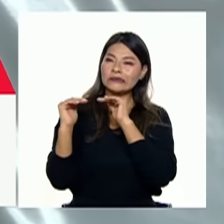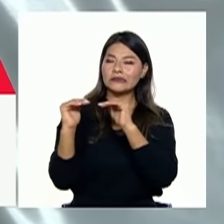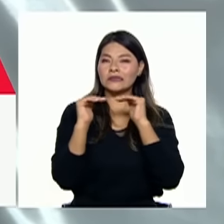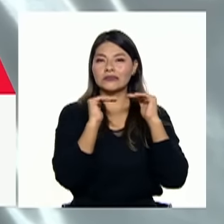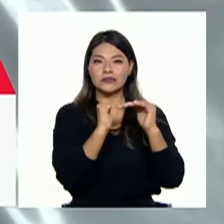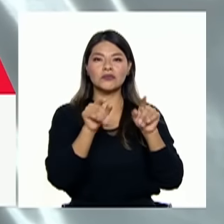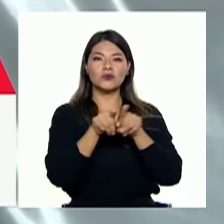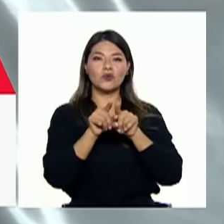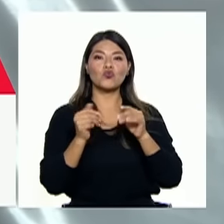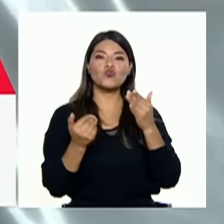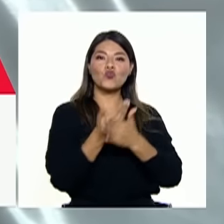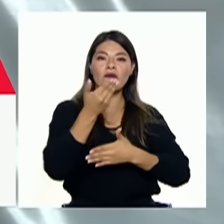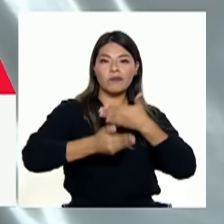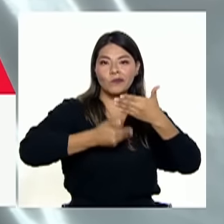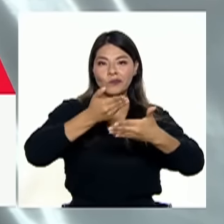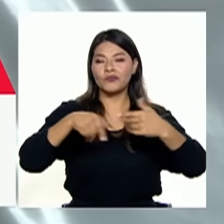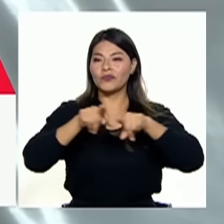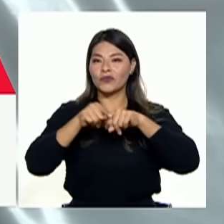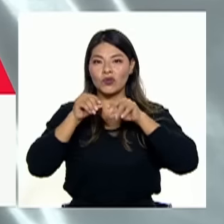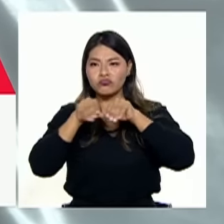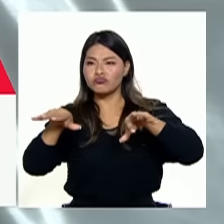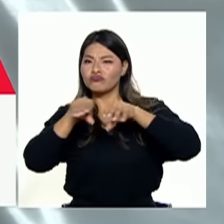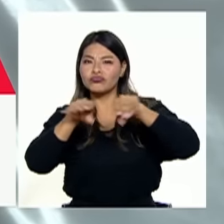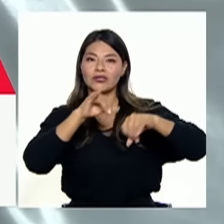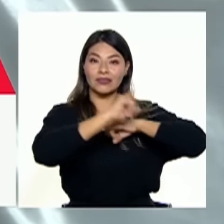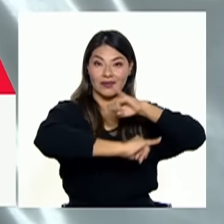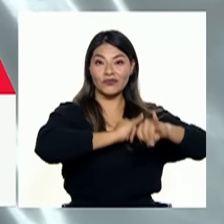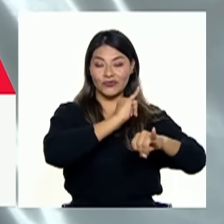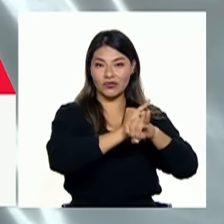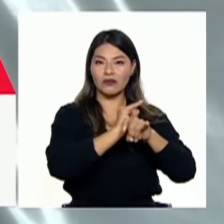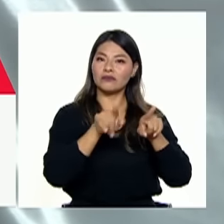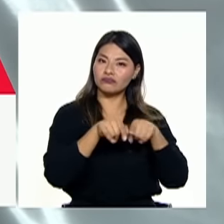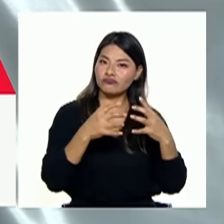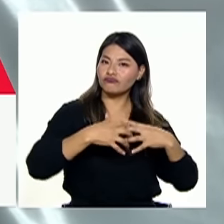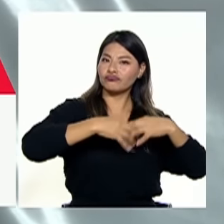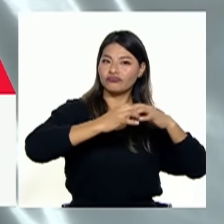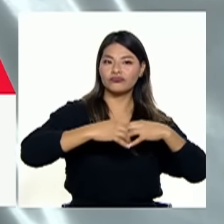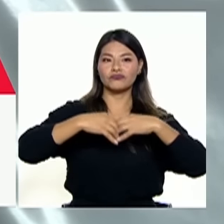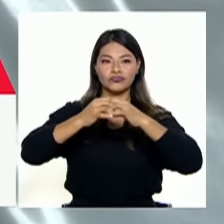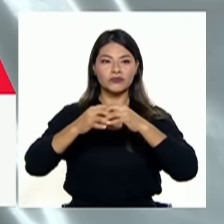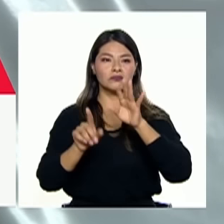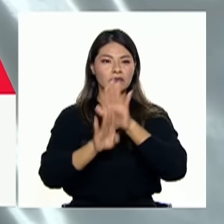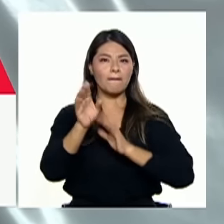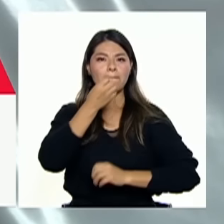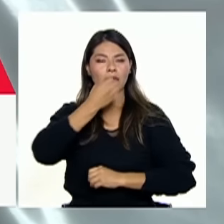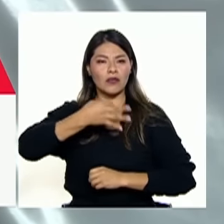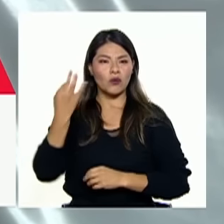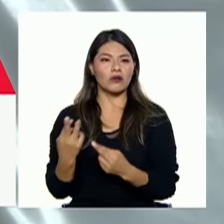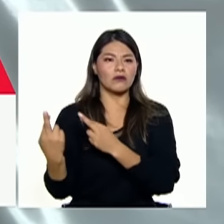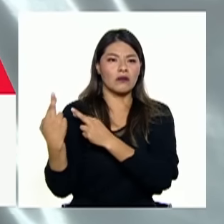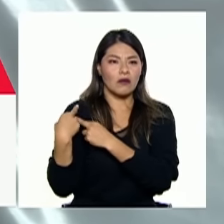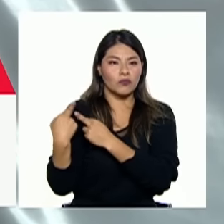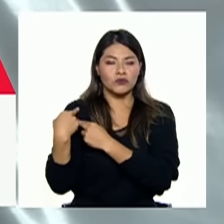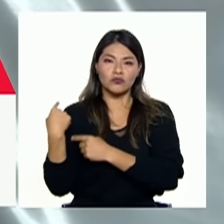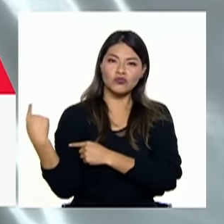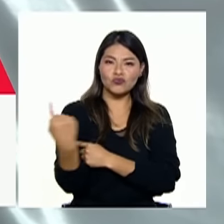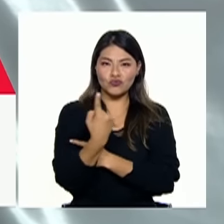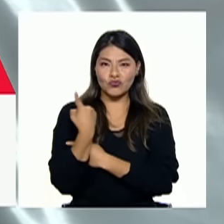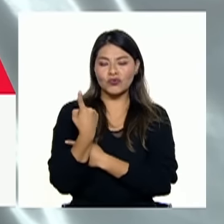adaptándonos a las nuevas exigencias de mercados internacionales para formar una industria cada vez más responsable con el